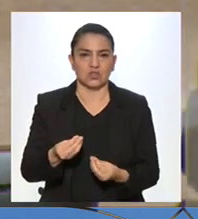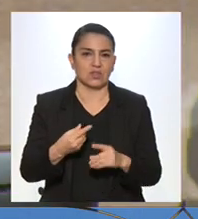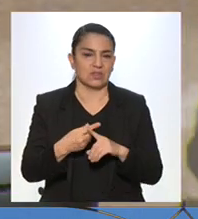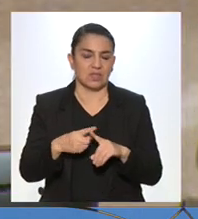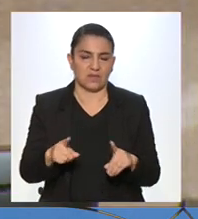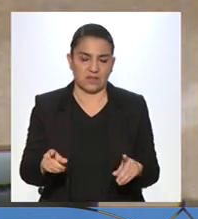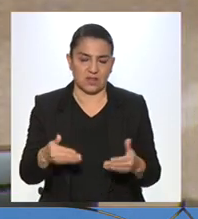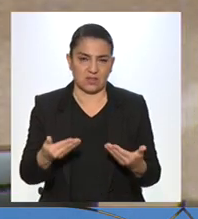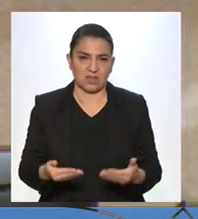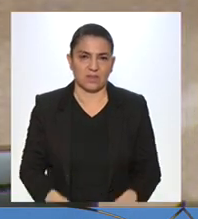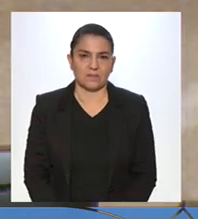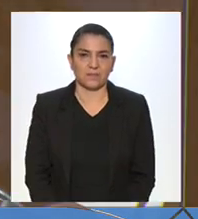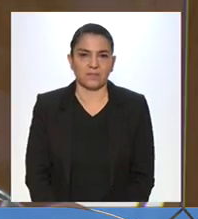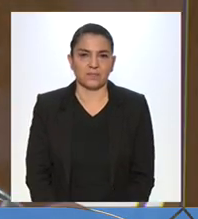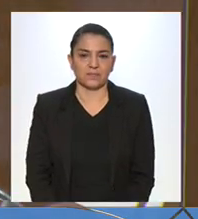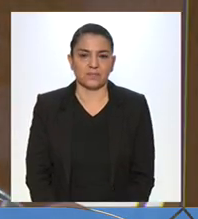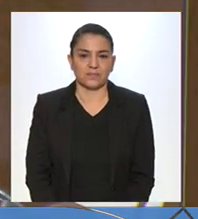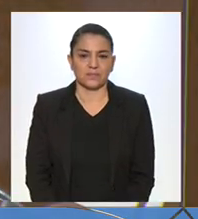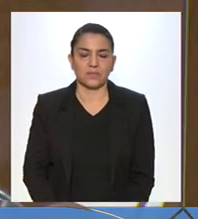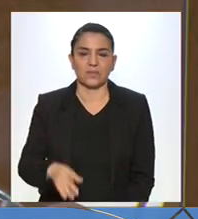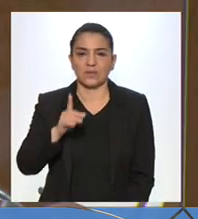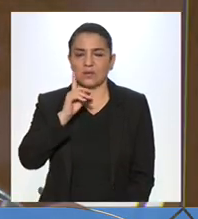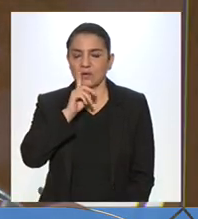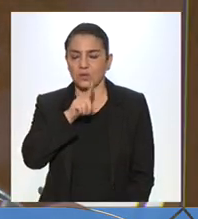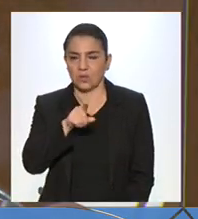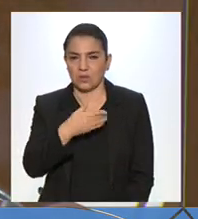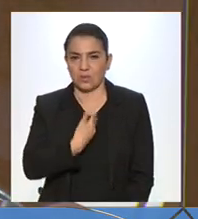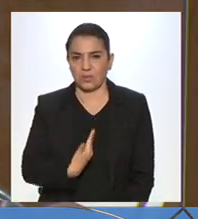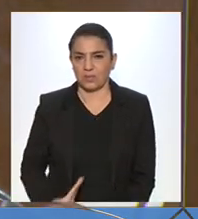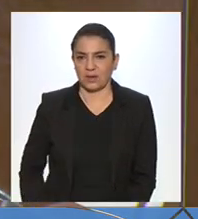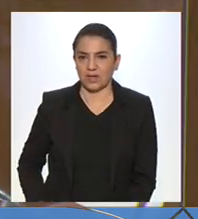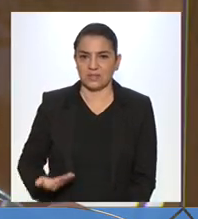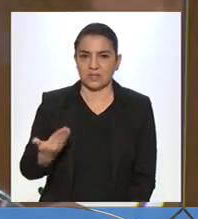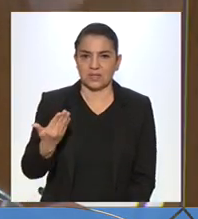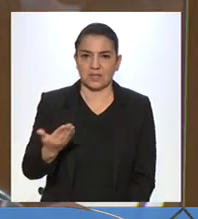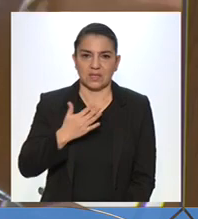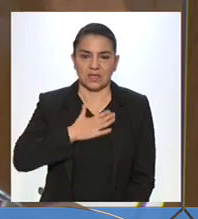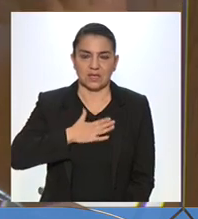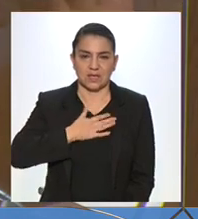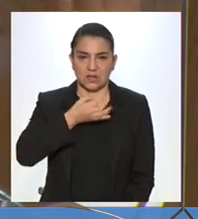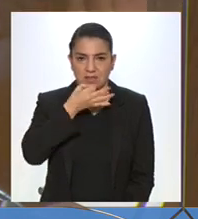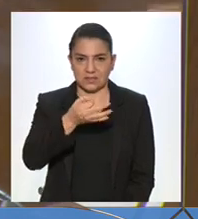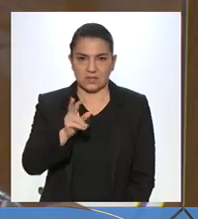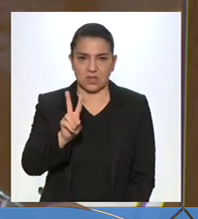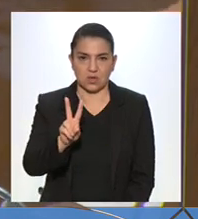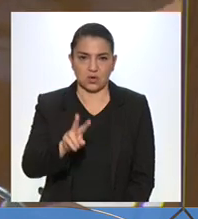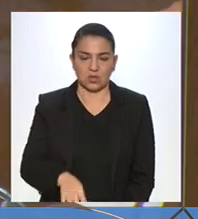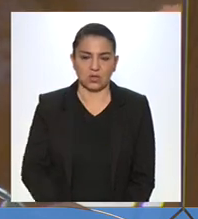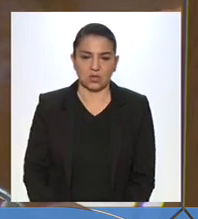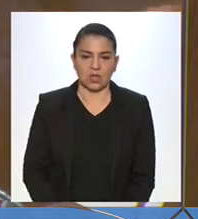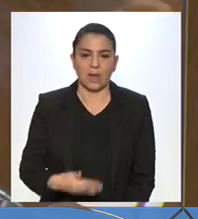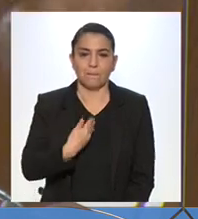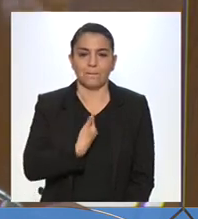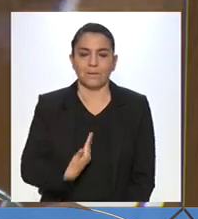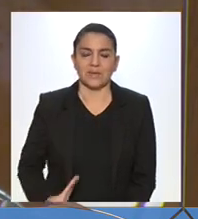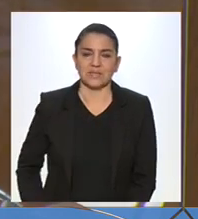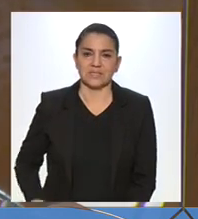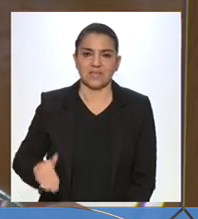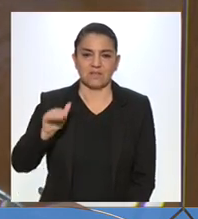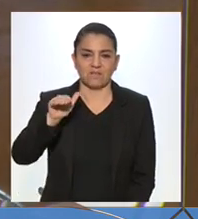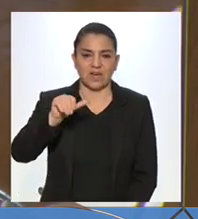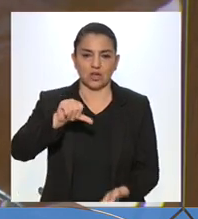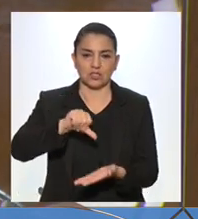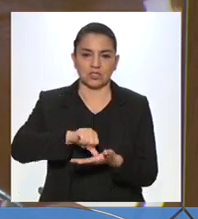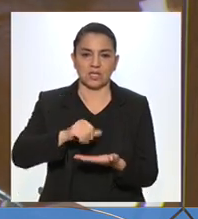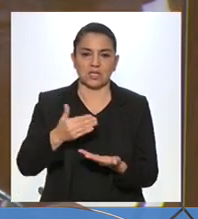distinta hoy en día. Por último, presidenta, me quiero referir a dos temas porque el presidente del Banco Central, alegramos